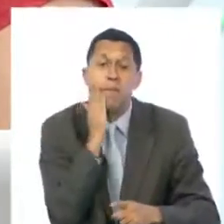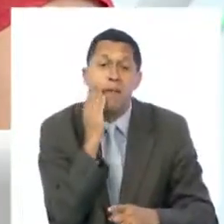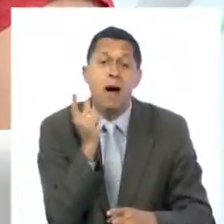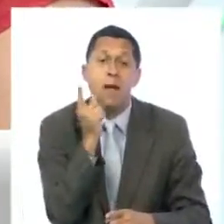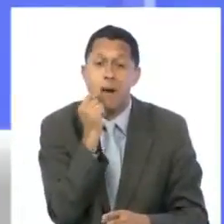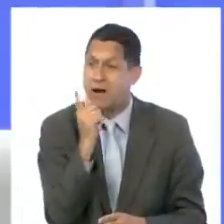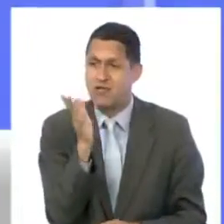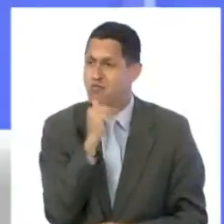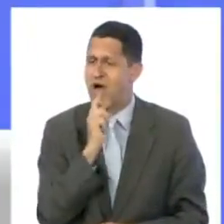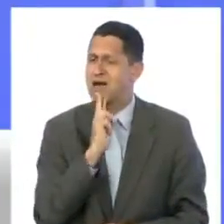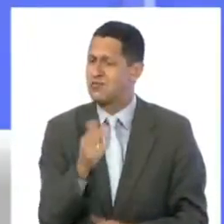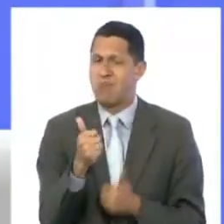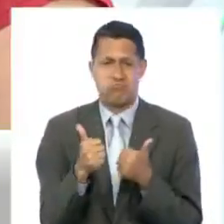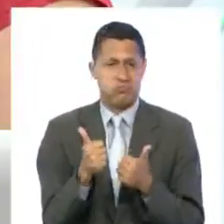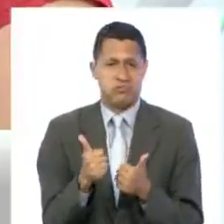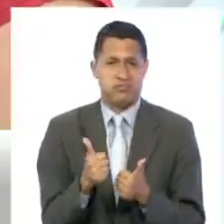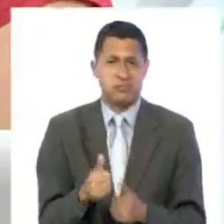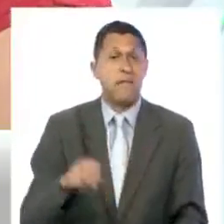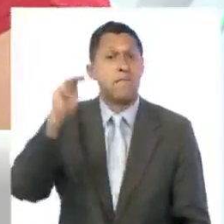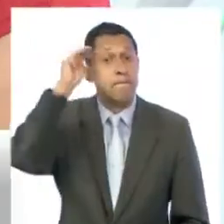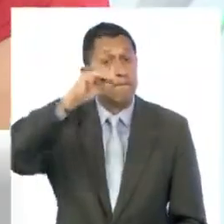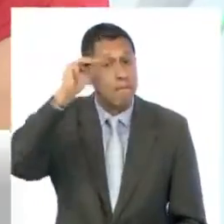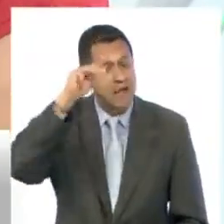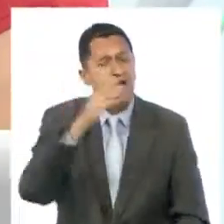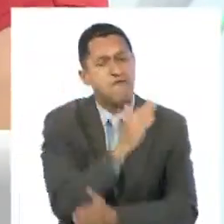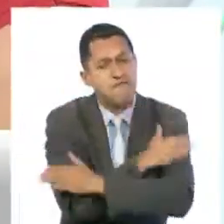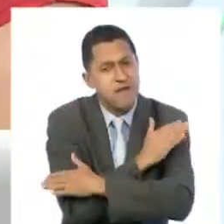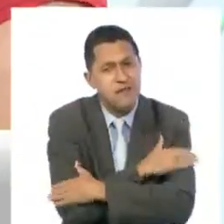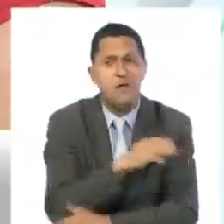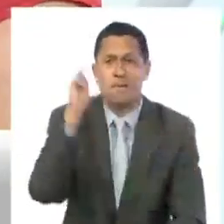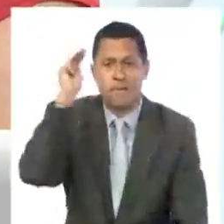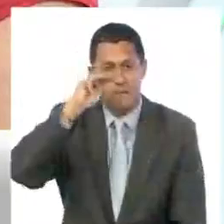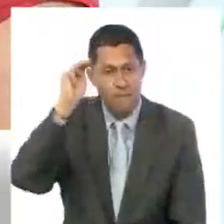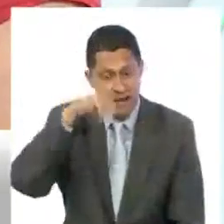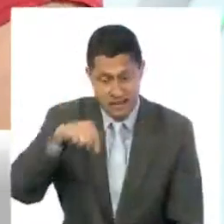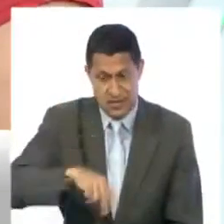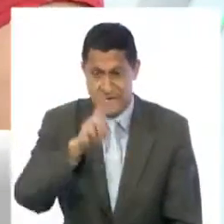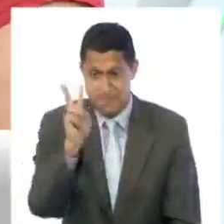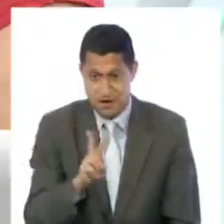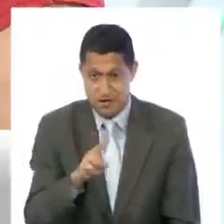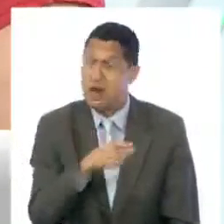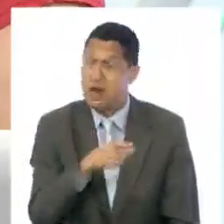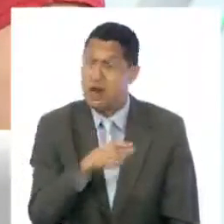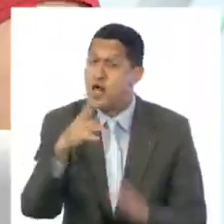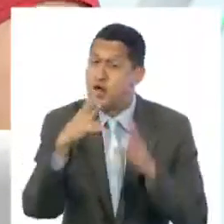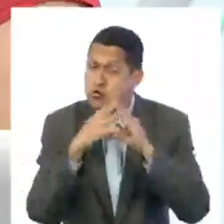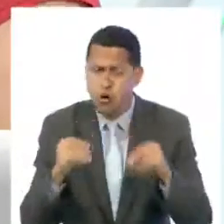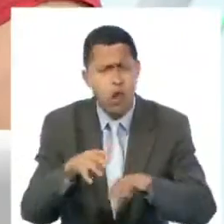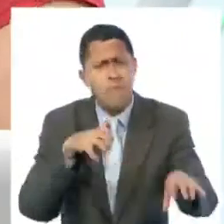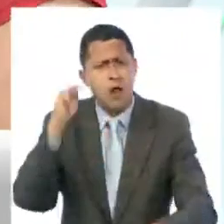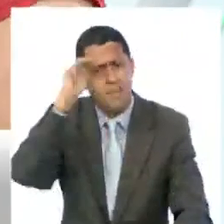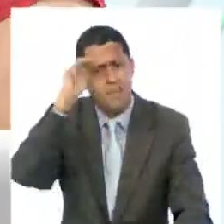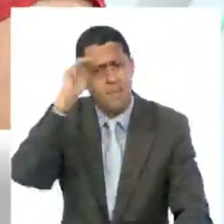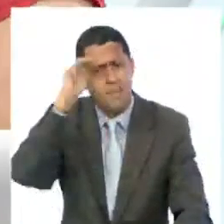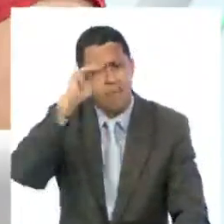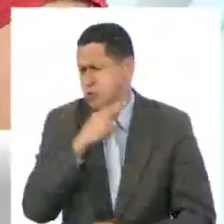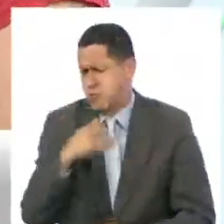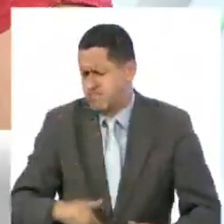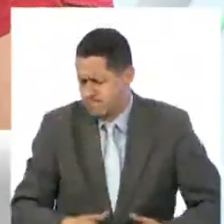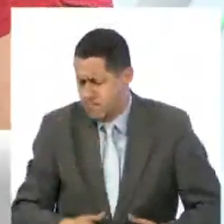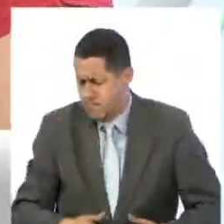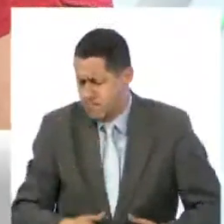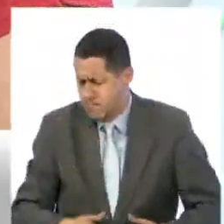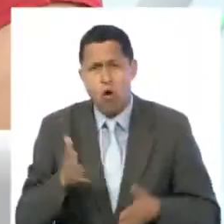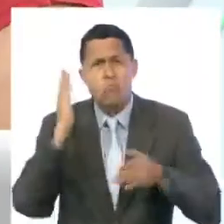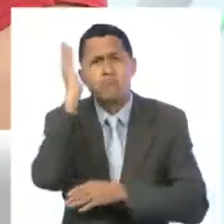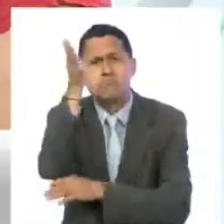Porque tenemos es 2 minutos por concentración. Si yo tengo 5 años, yo multiplico 5 por 2, eso me va a dar 10 minutos. Entonces, en ese